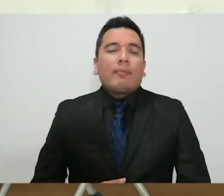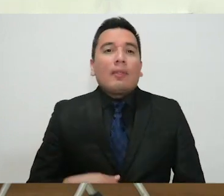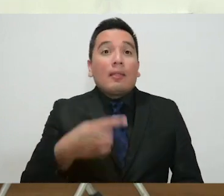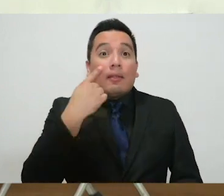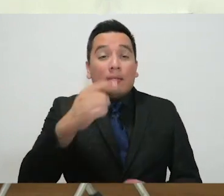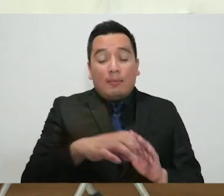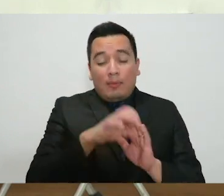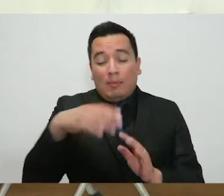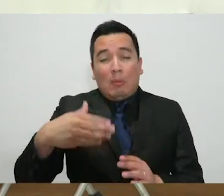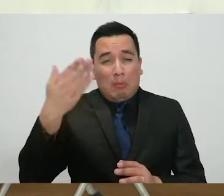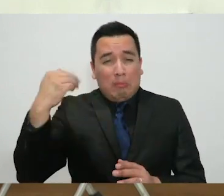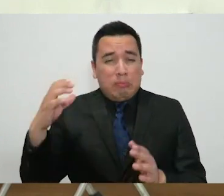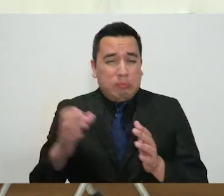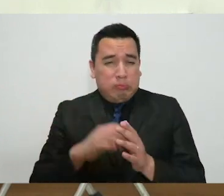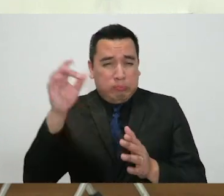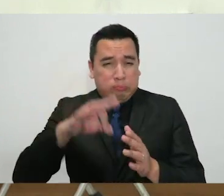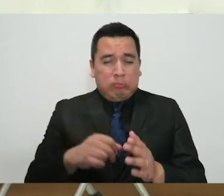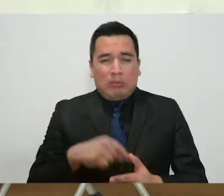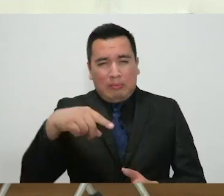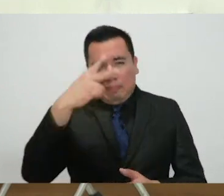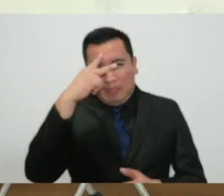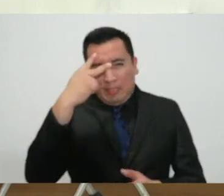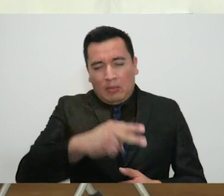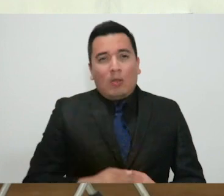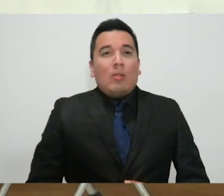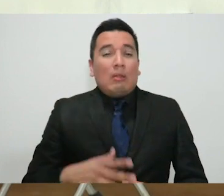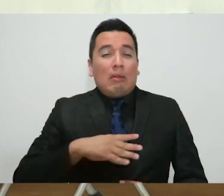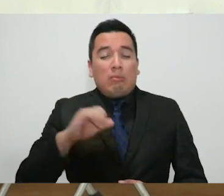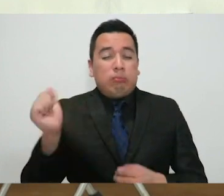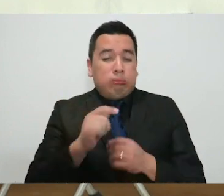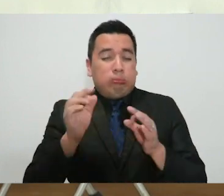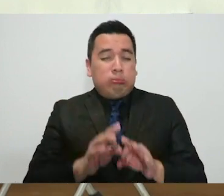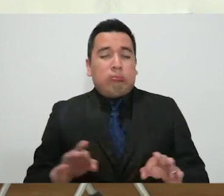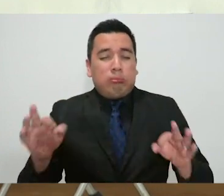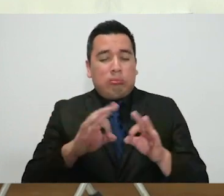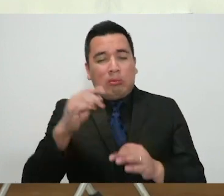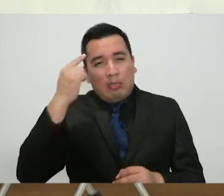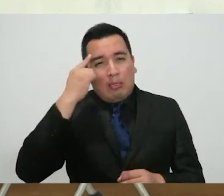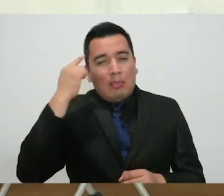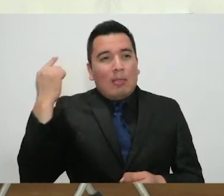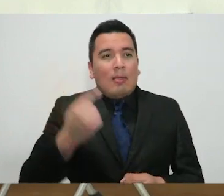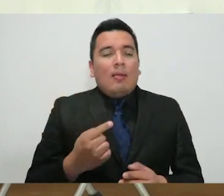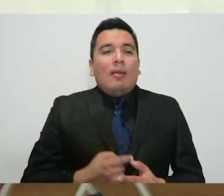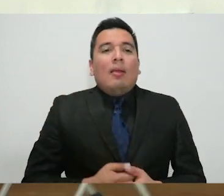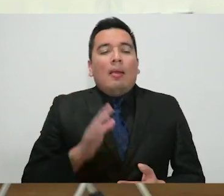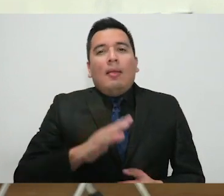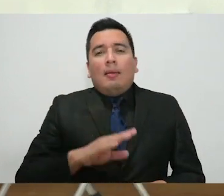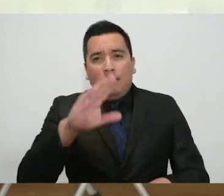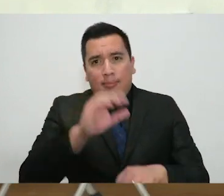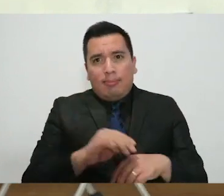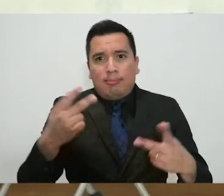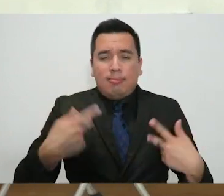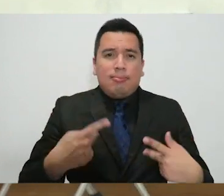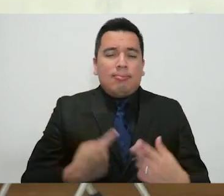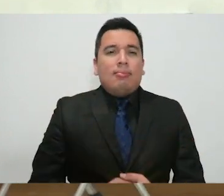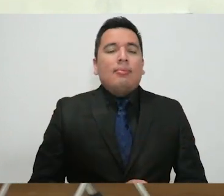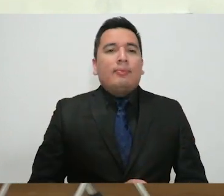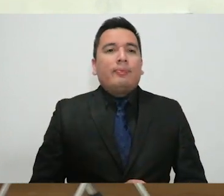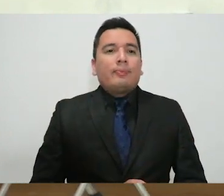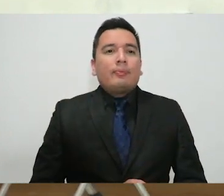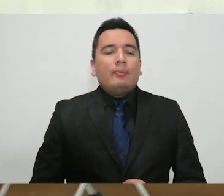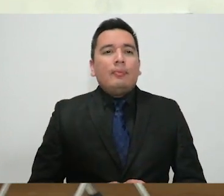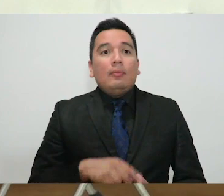En el último proceso electoral se dio un paso importante para permitir que las personas que el día